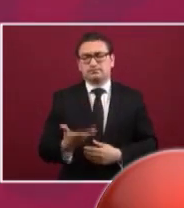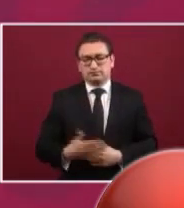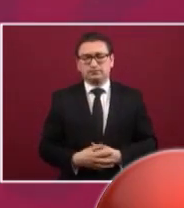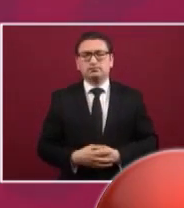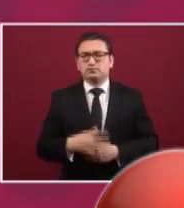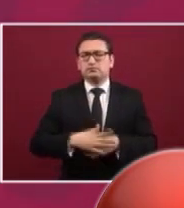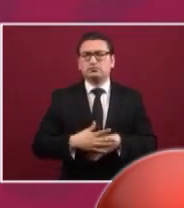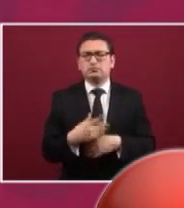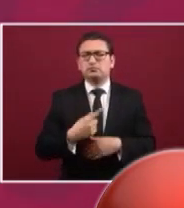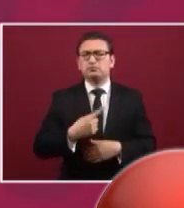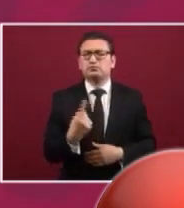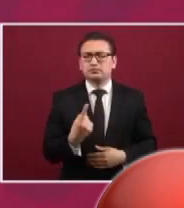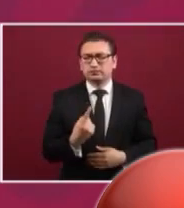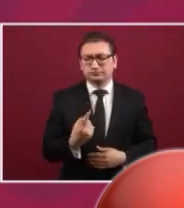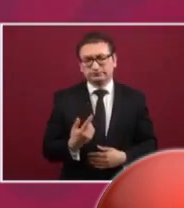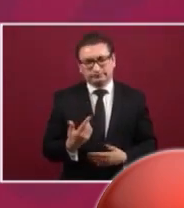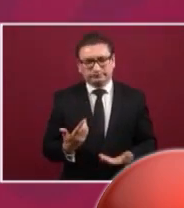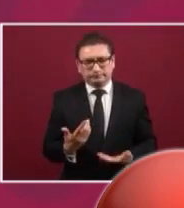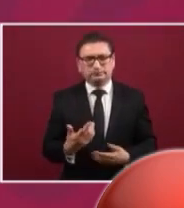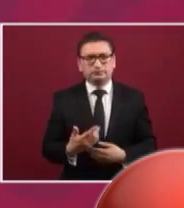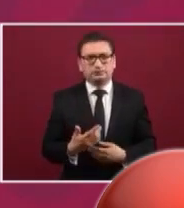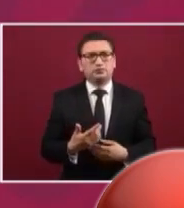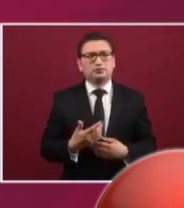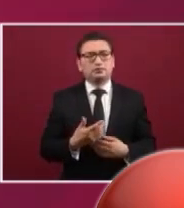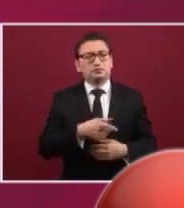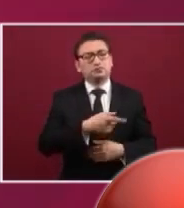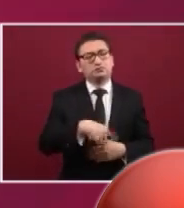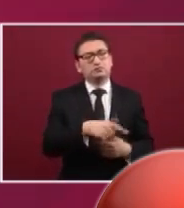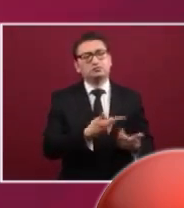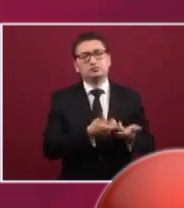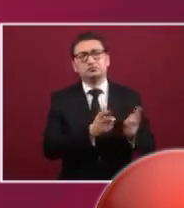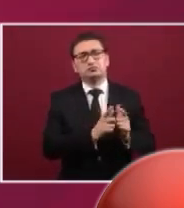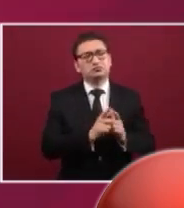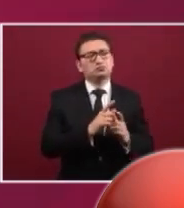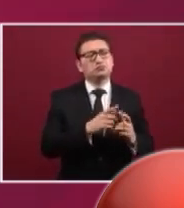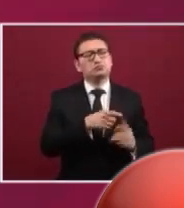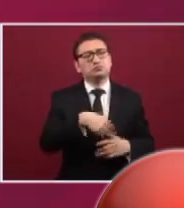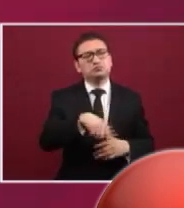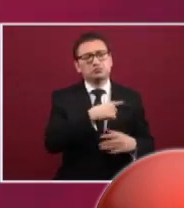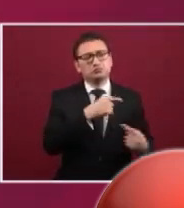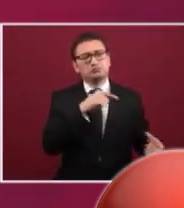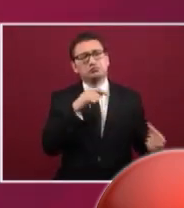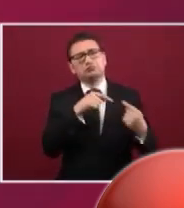porque no tienen elementos nuestros adversarios,